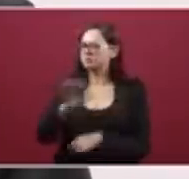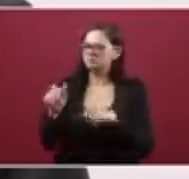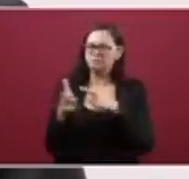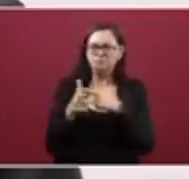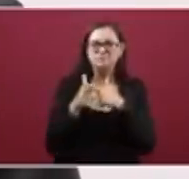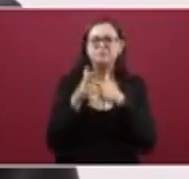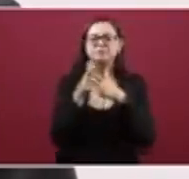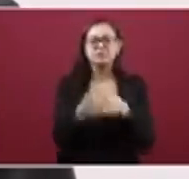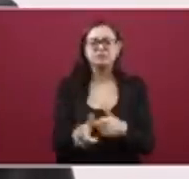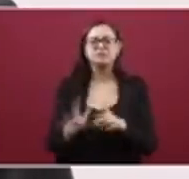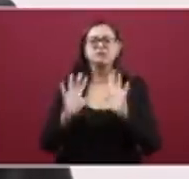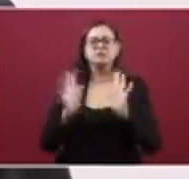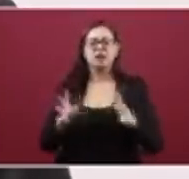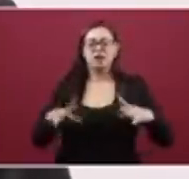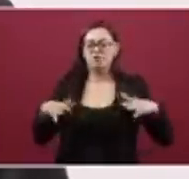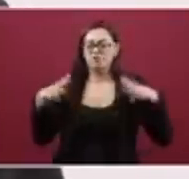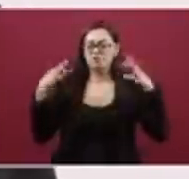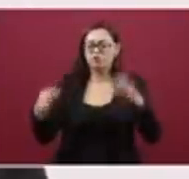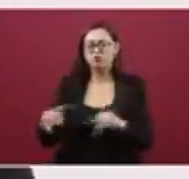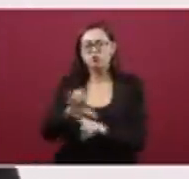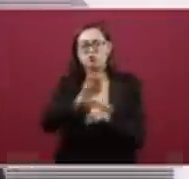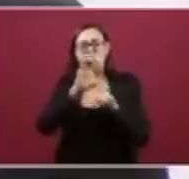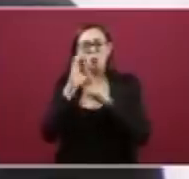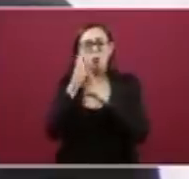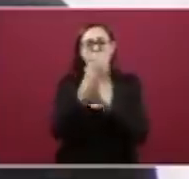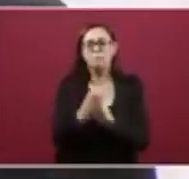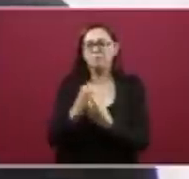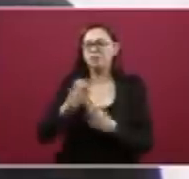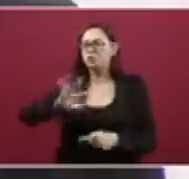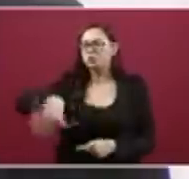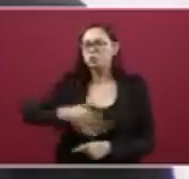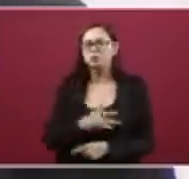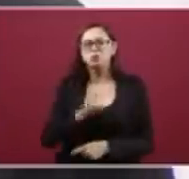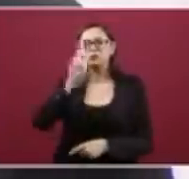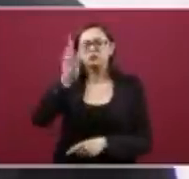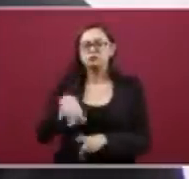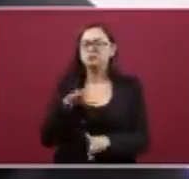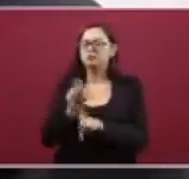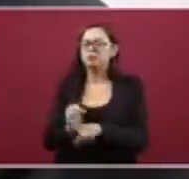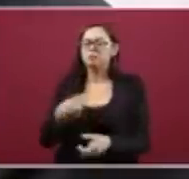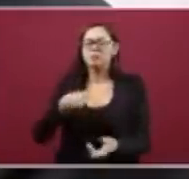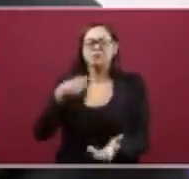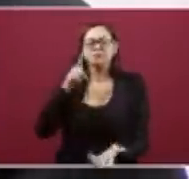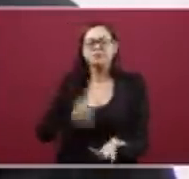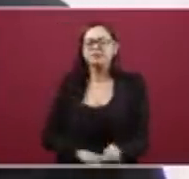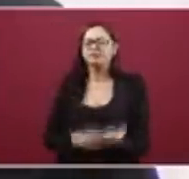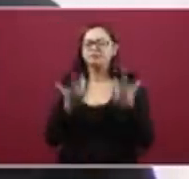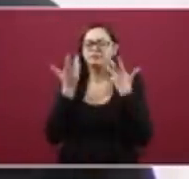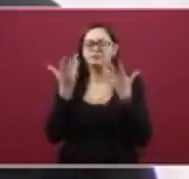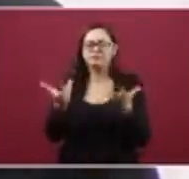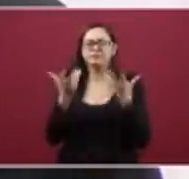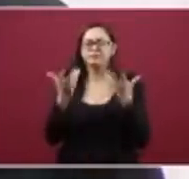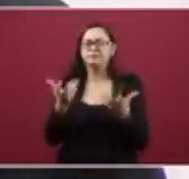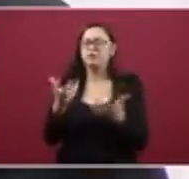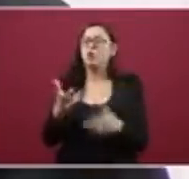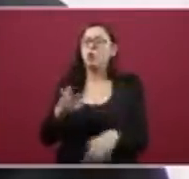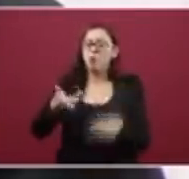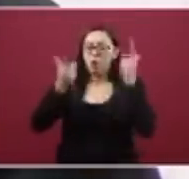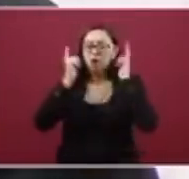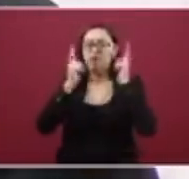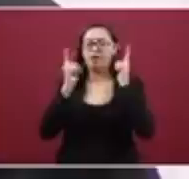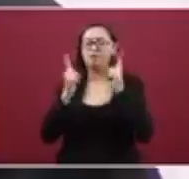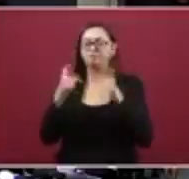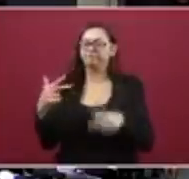de la verdad y deseo con toda mi alma que pronto se obtengan resultados